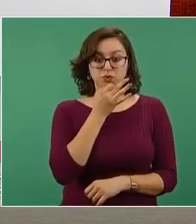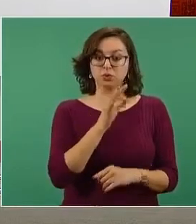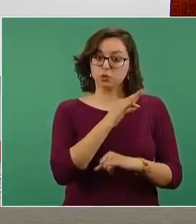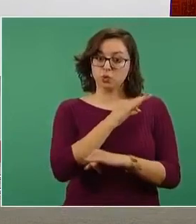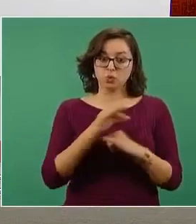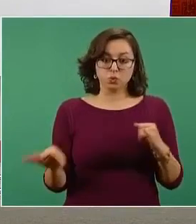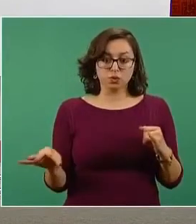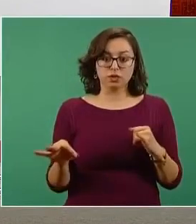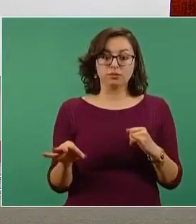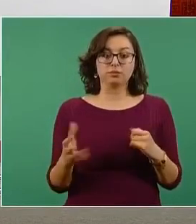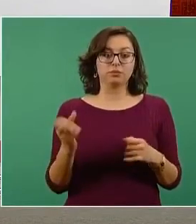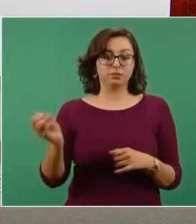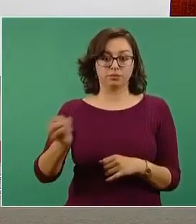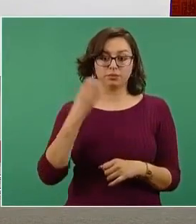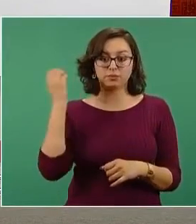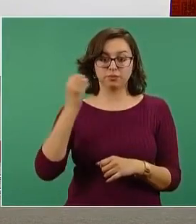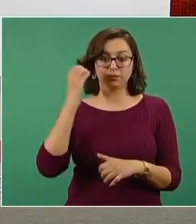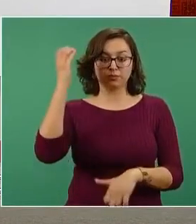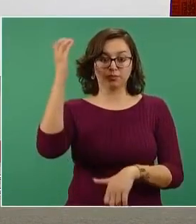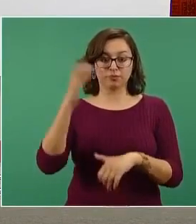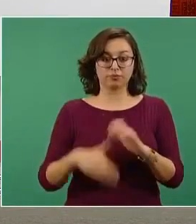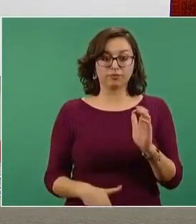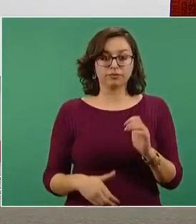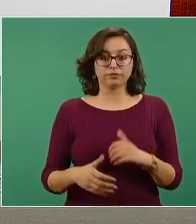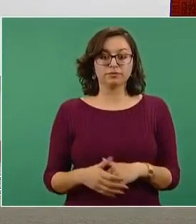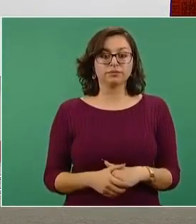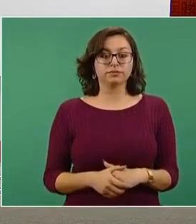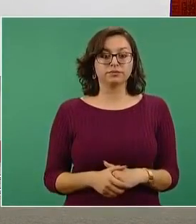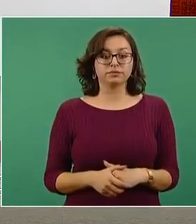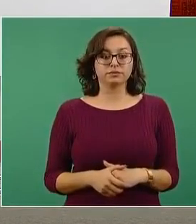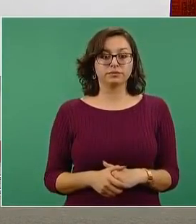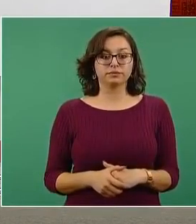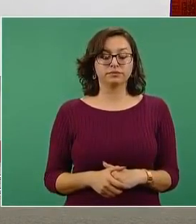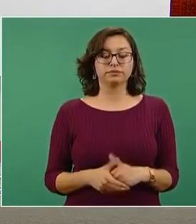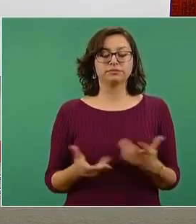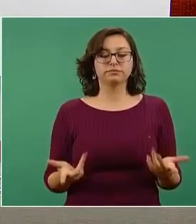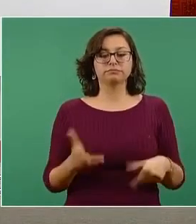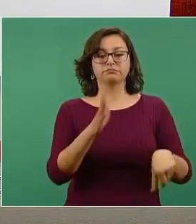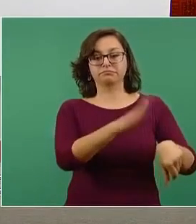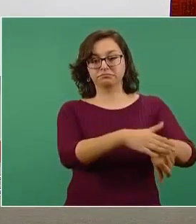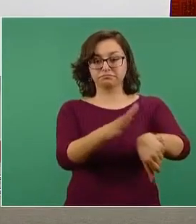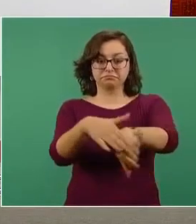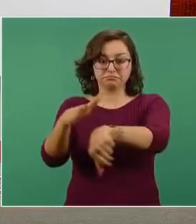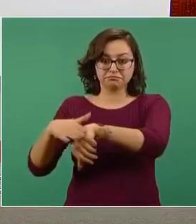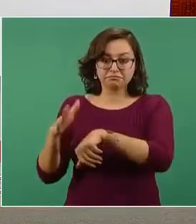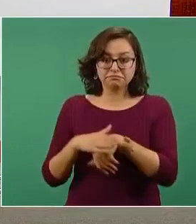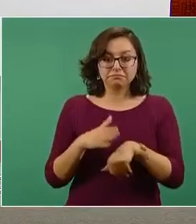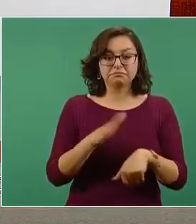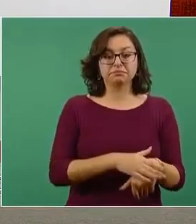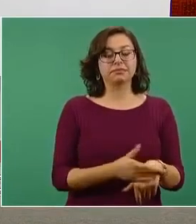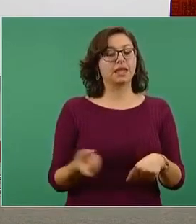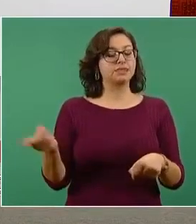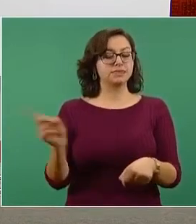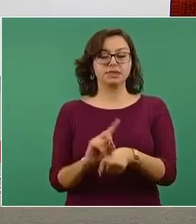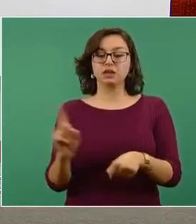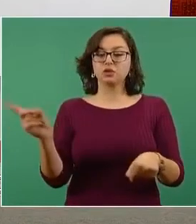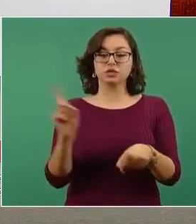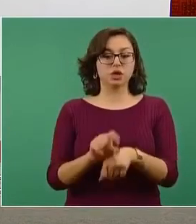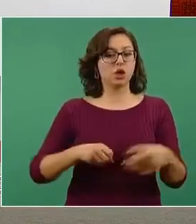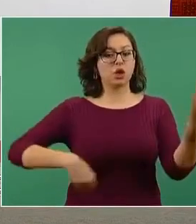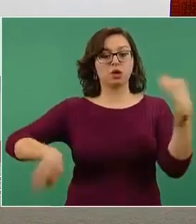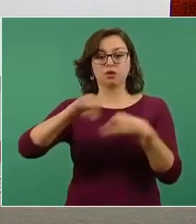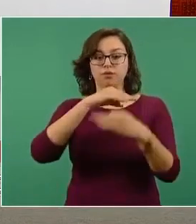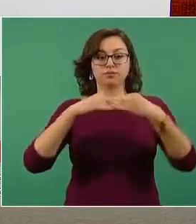concluir con esta conferencia. Vamos a tomar ese tiempo para poder hacer el llamado que hacemos siempre todos los días a la población